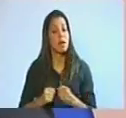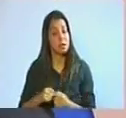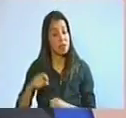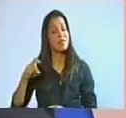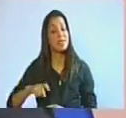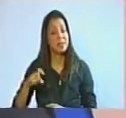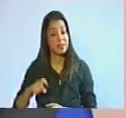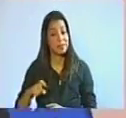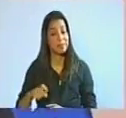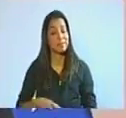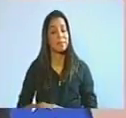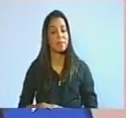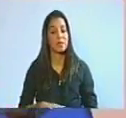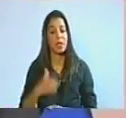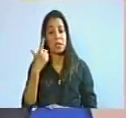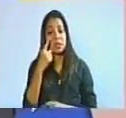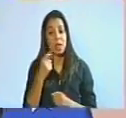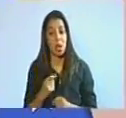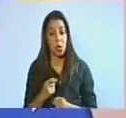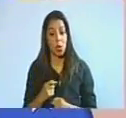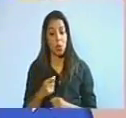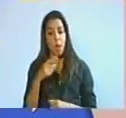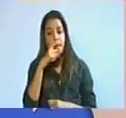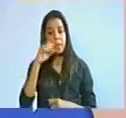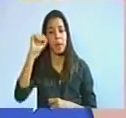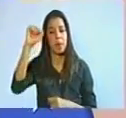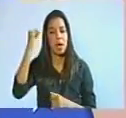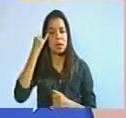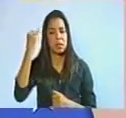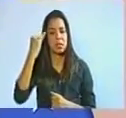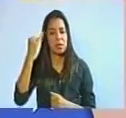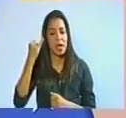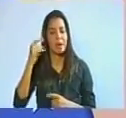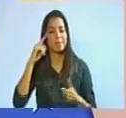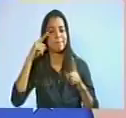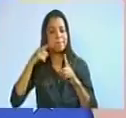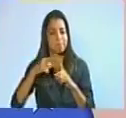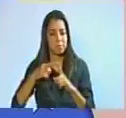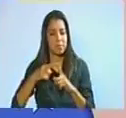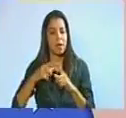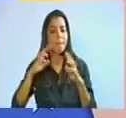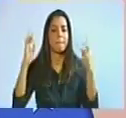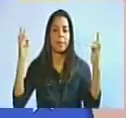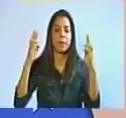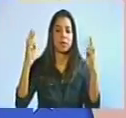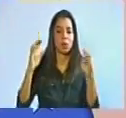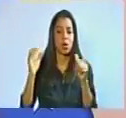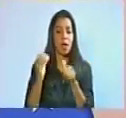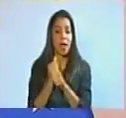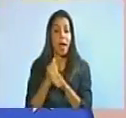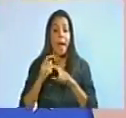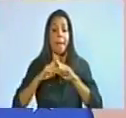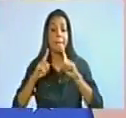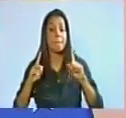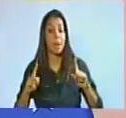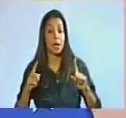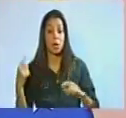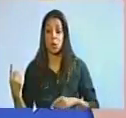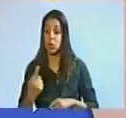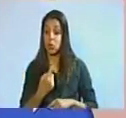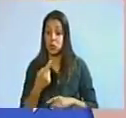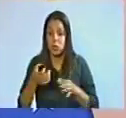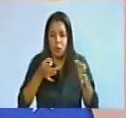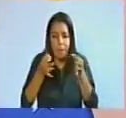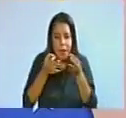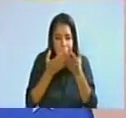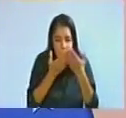seguro que esta vía que está transitando el presidente Maduro nos va a llevar al éxito, pero tenemos que estar